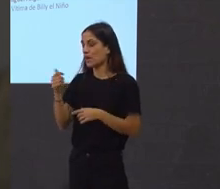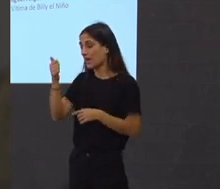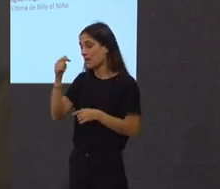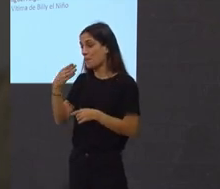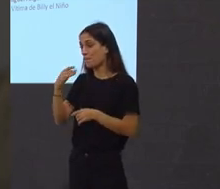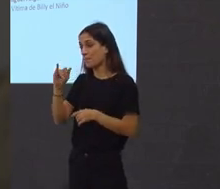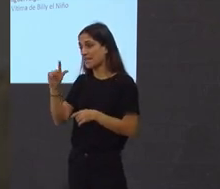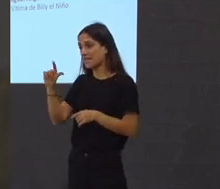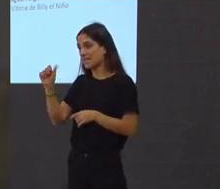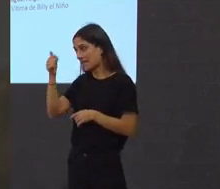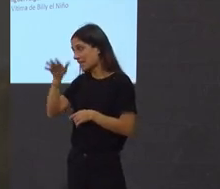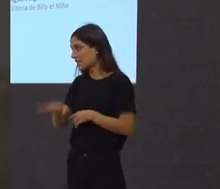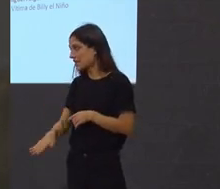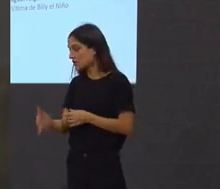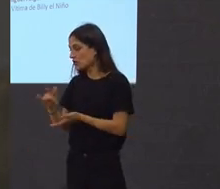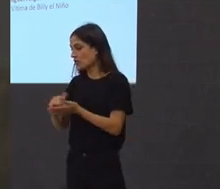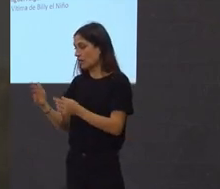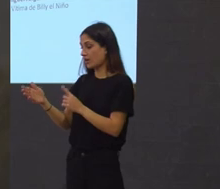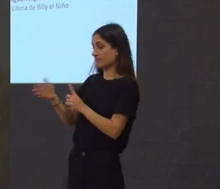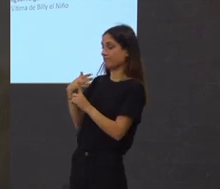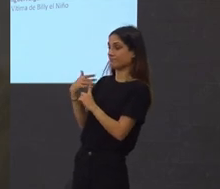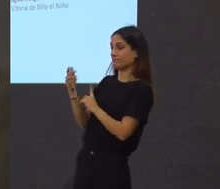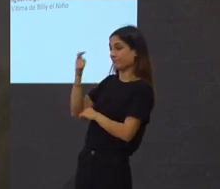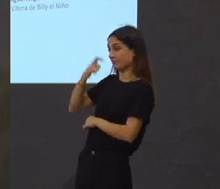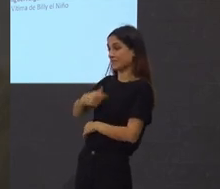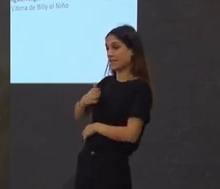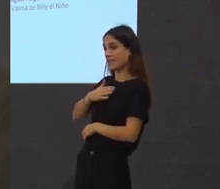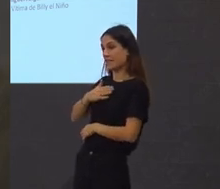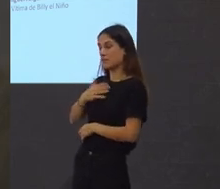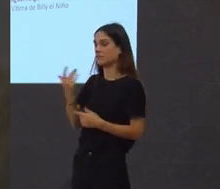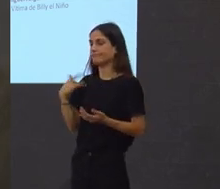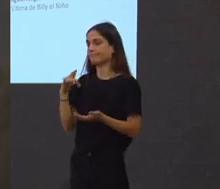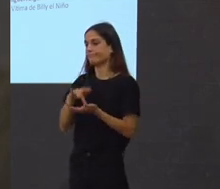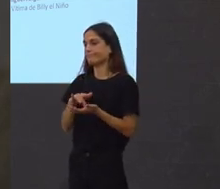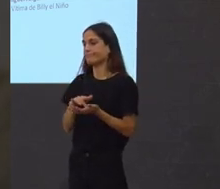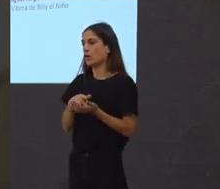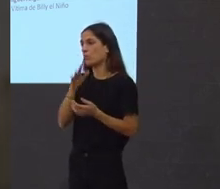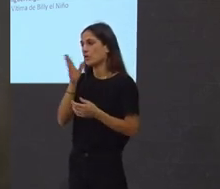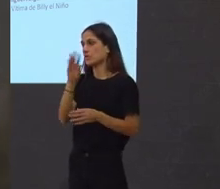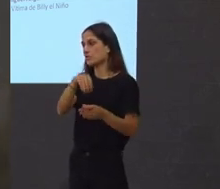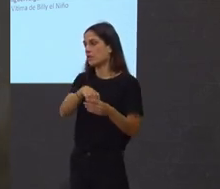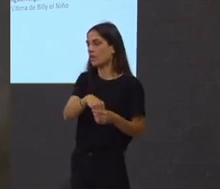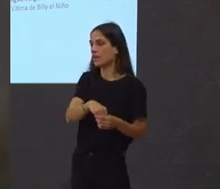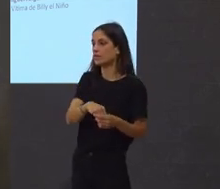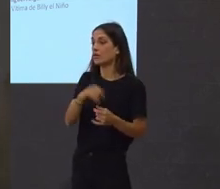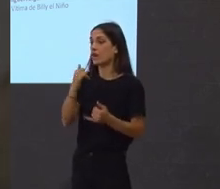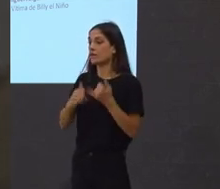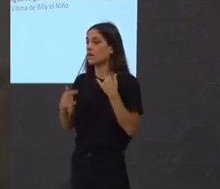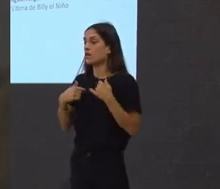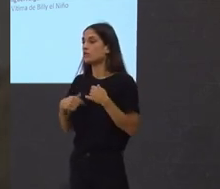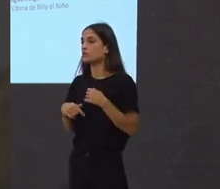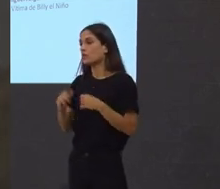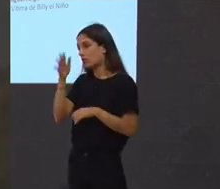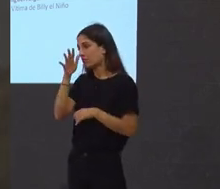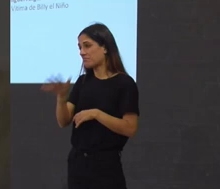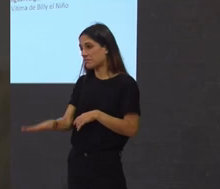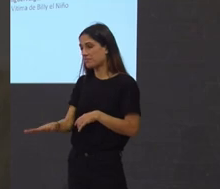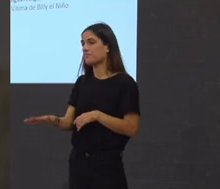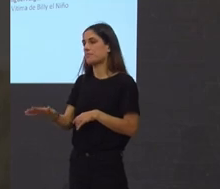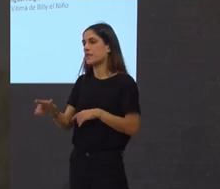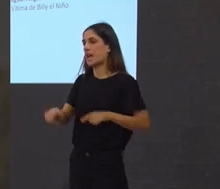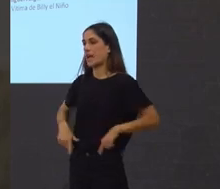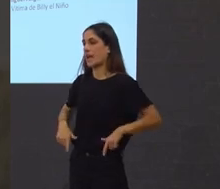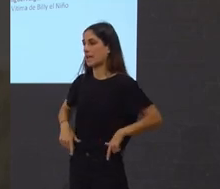seguridad pues me interpuse que contra el argentino cree ya que fue sirvió